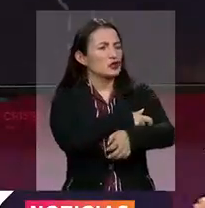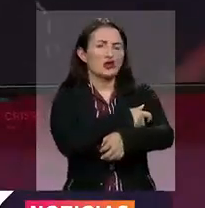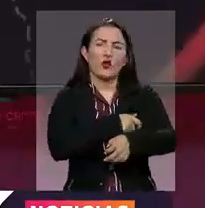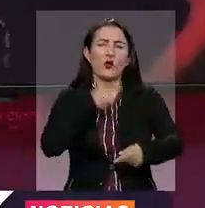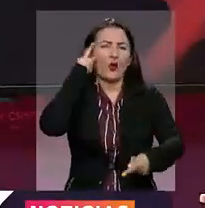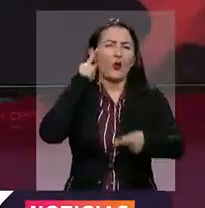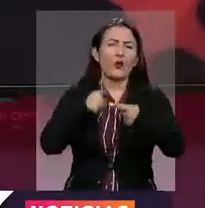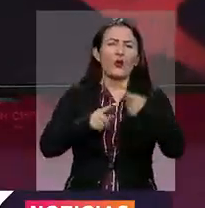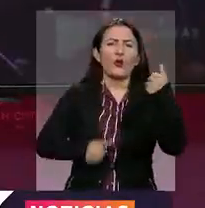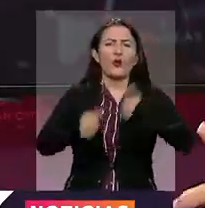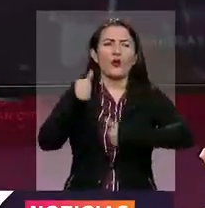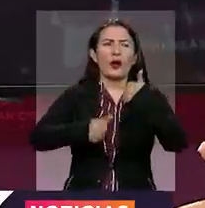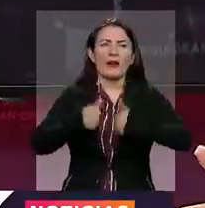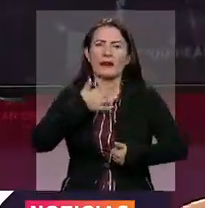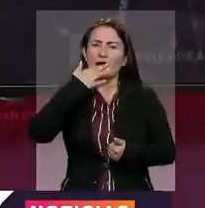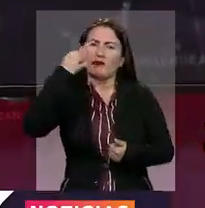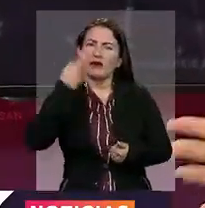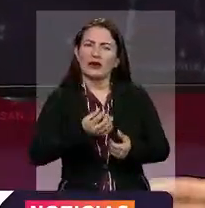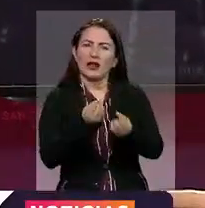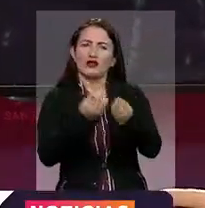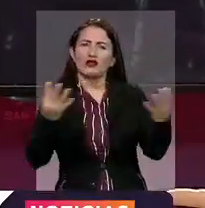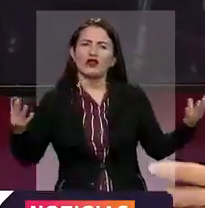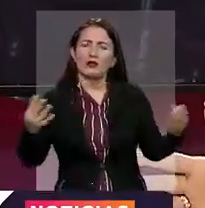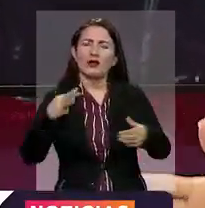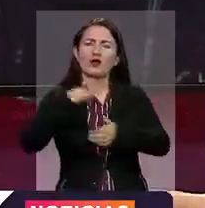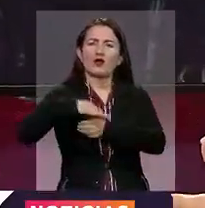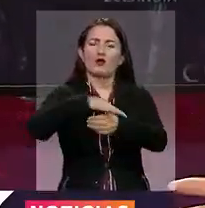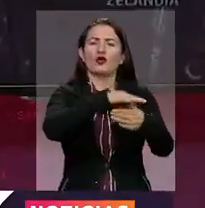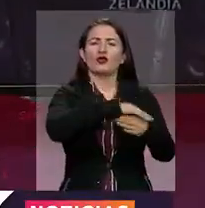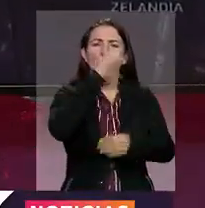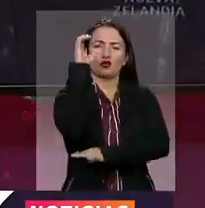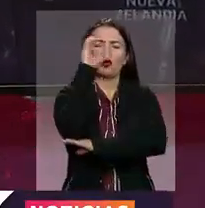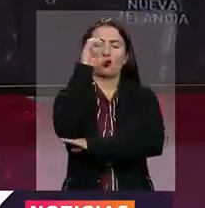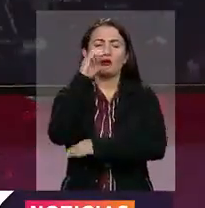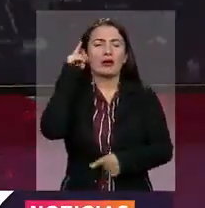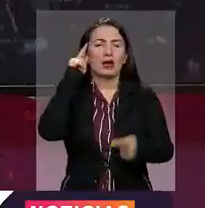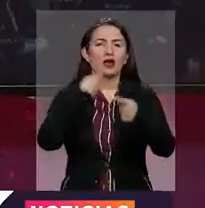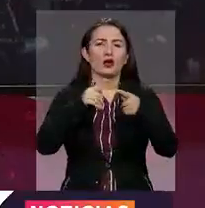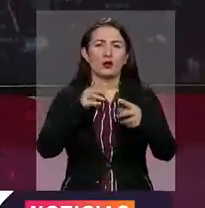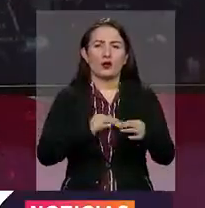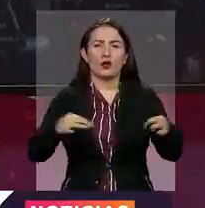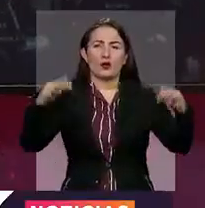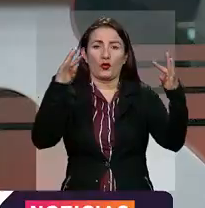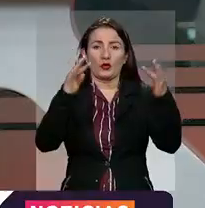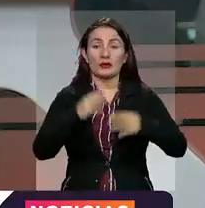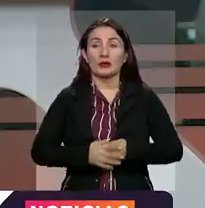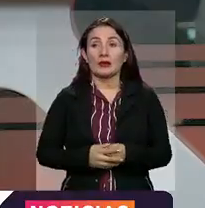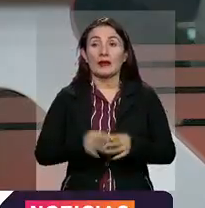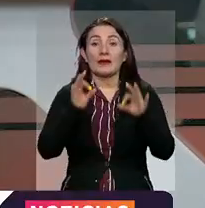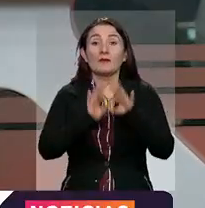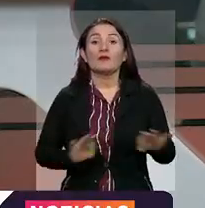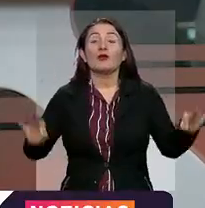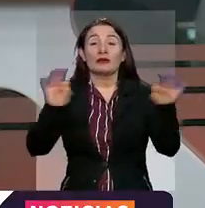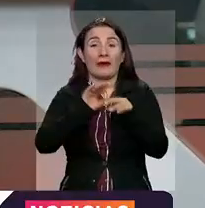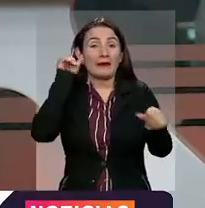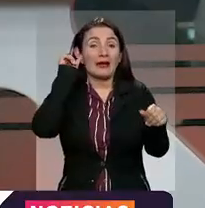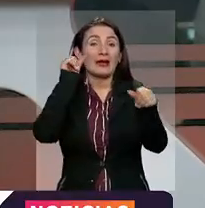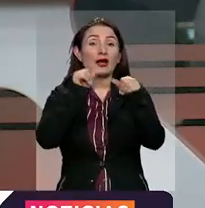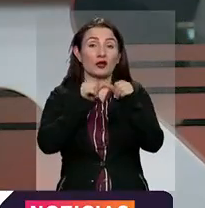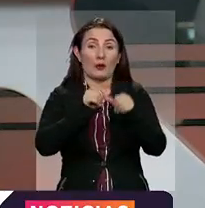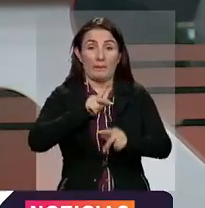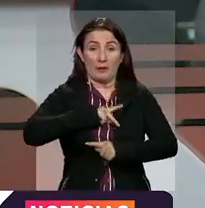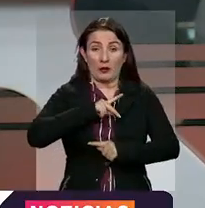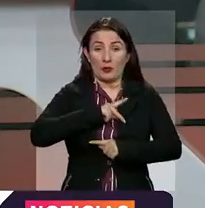determinar nuevamente cuál sería el verdadero número de votos de los colombianos hacia el Congreso de la República? Claro, mire, lo importante es recordar que fue el